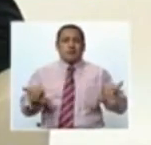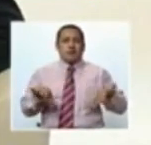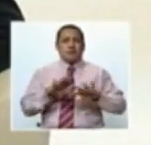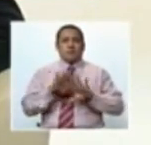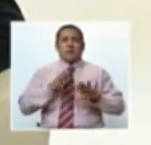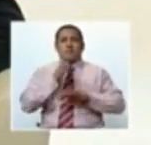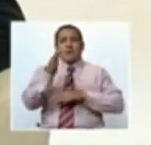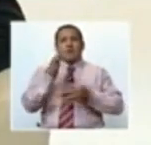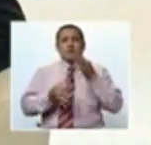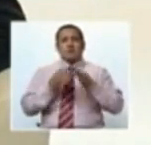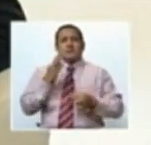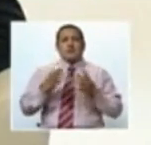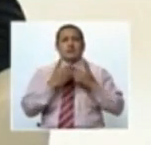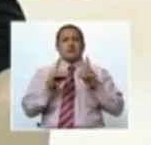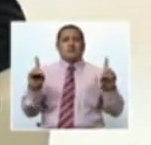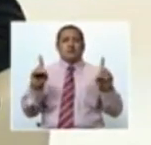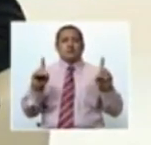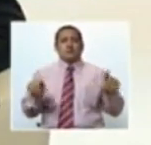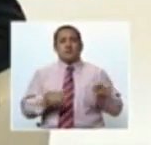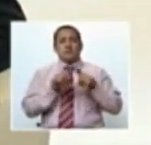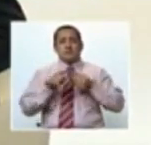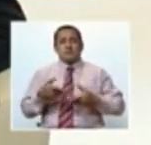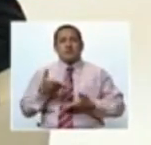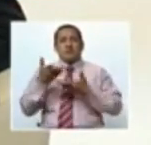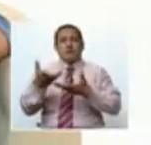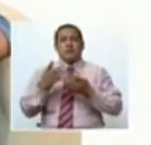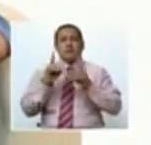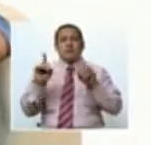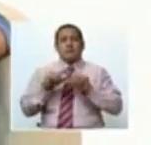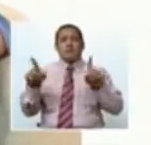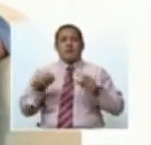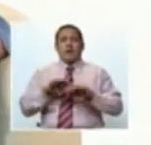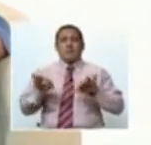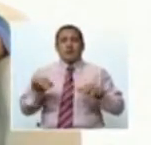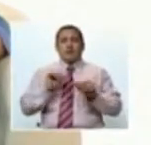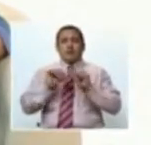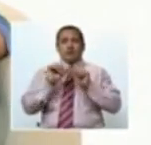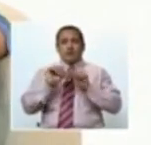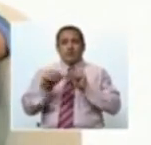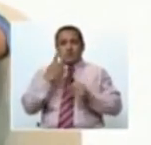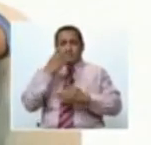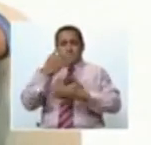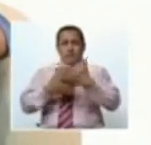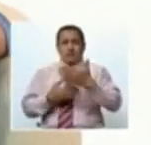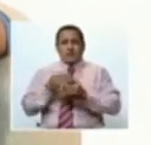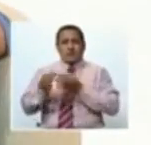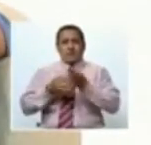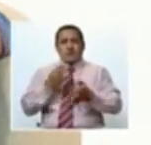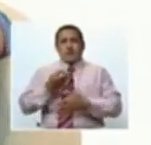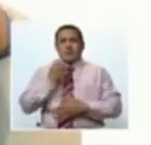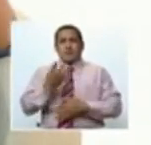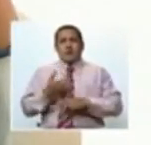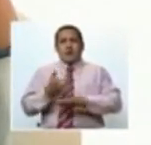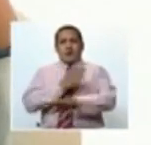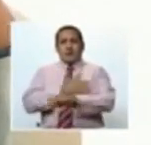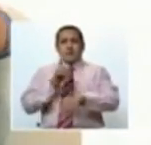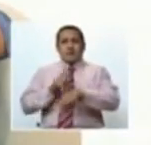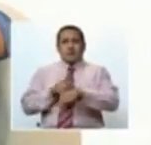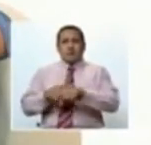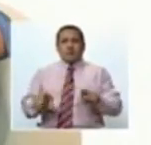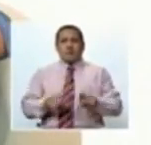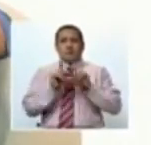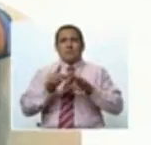recurrir al Poder Judicial y de pedir el divorcio. Sí, y el divorcio se lo dan, pero adicionalmente este artículo dice, ojo, está bien que que al paso del